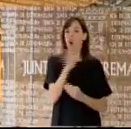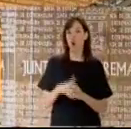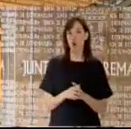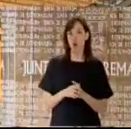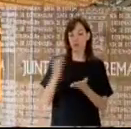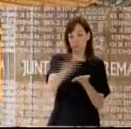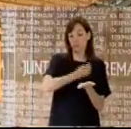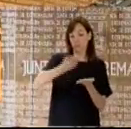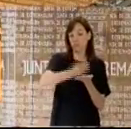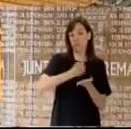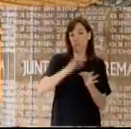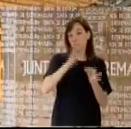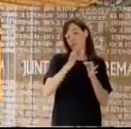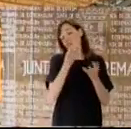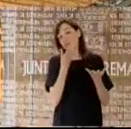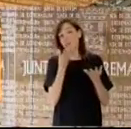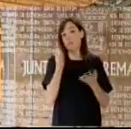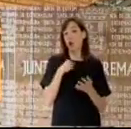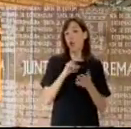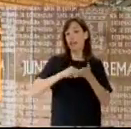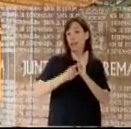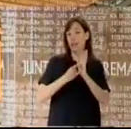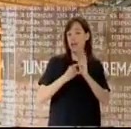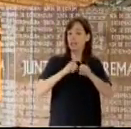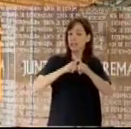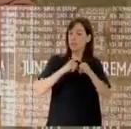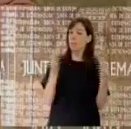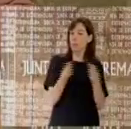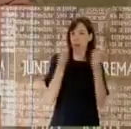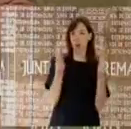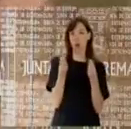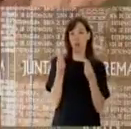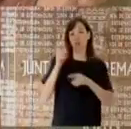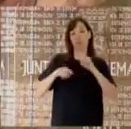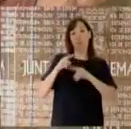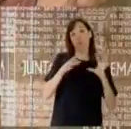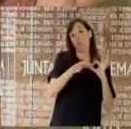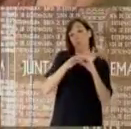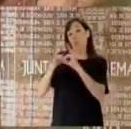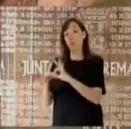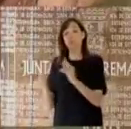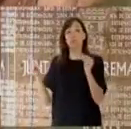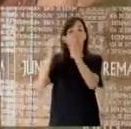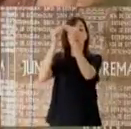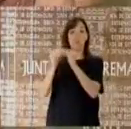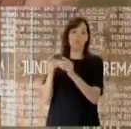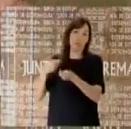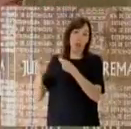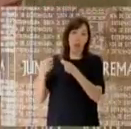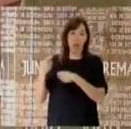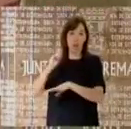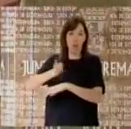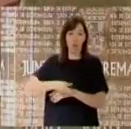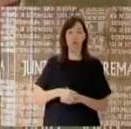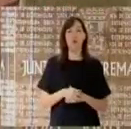de las mismas a las actuales técnicas de producción, así como a las condiciones actuales del mercado. En definitiva, les cito algunas de las actuaciones en